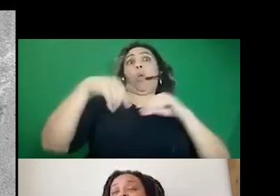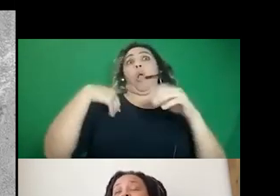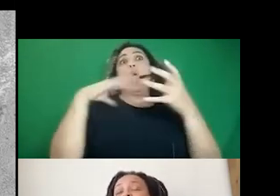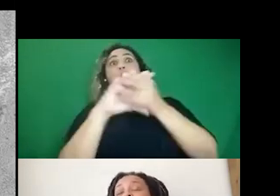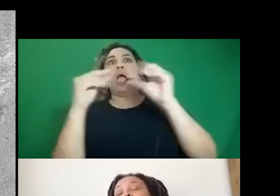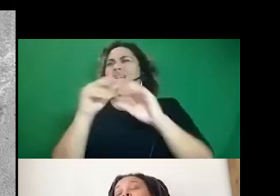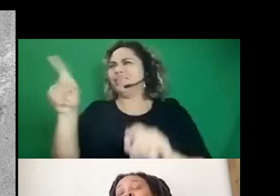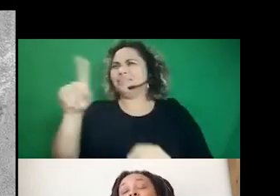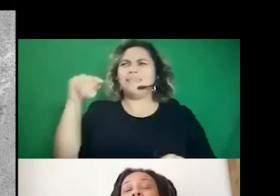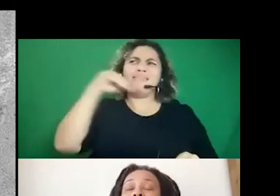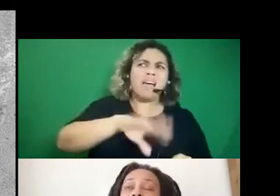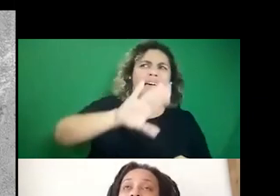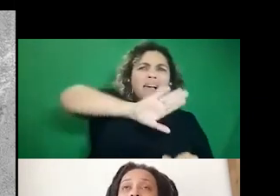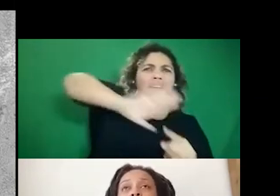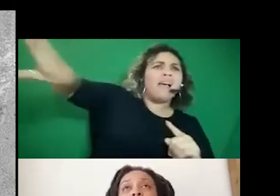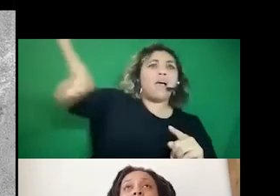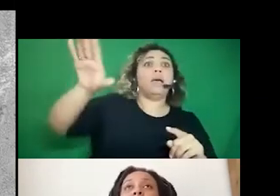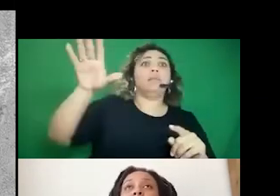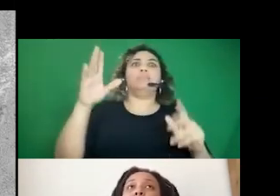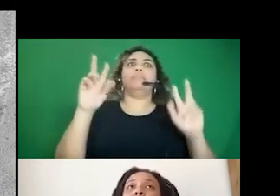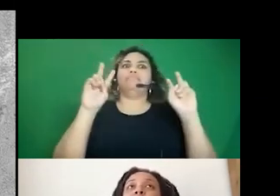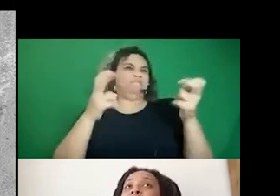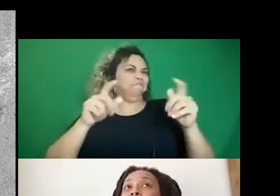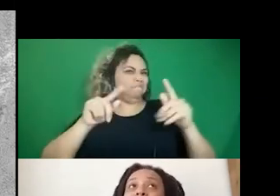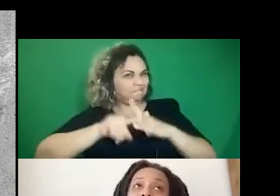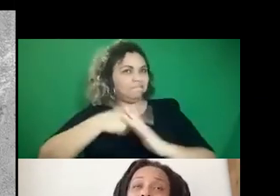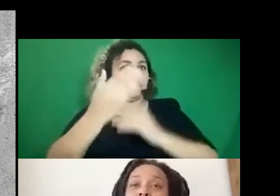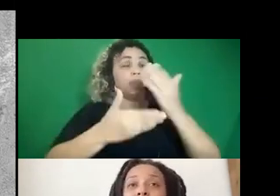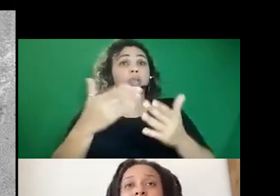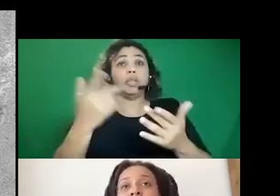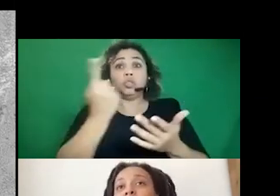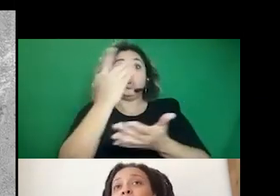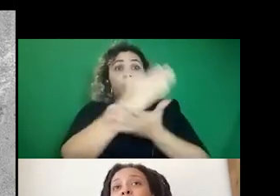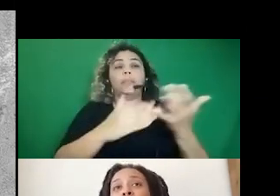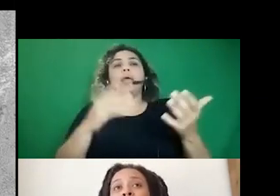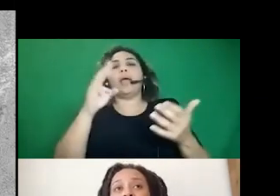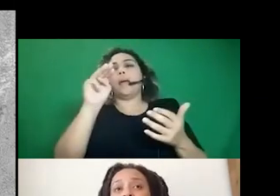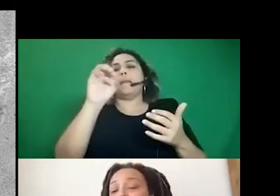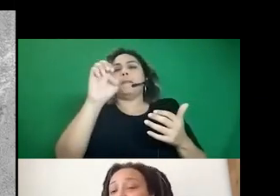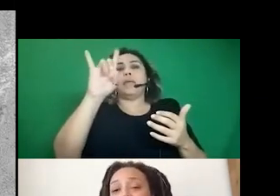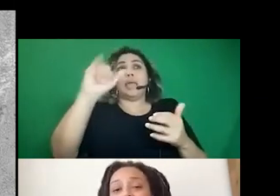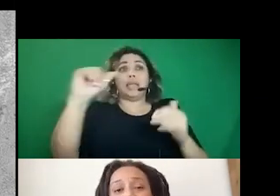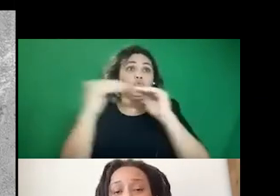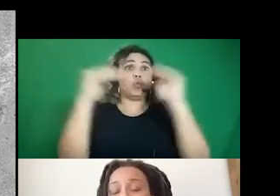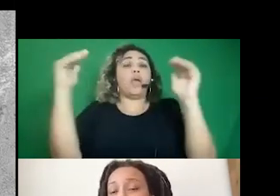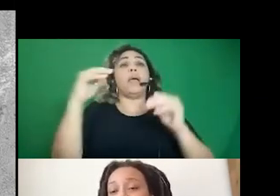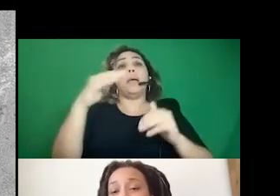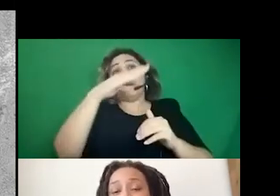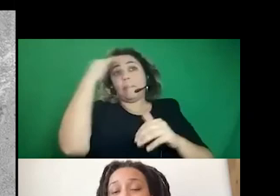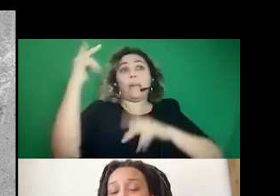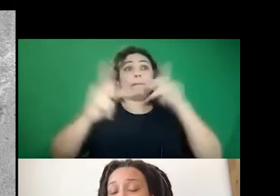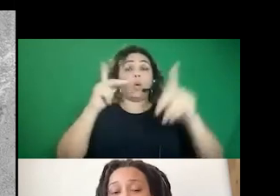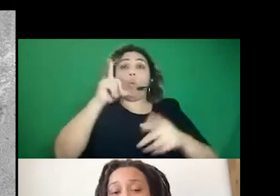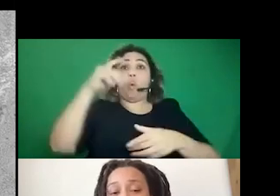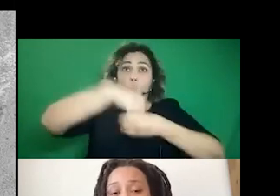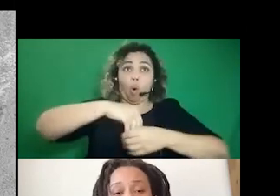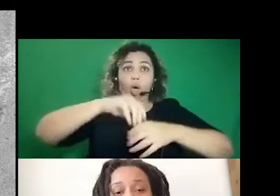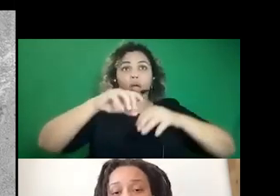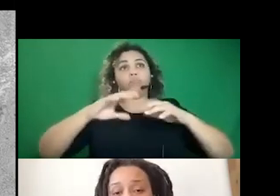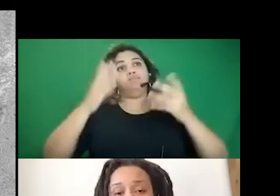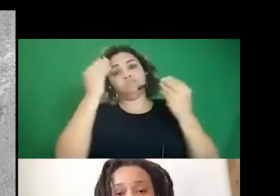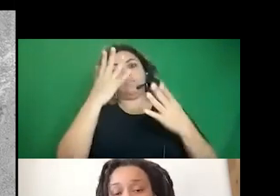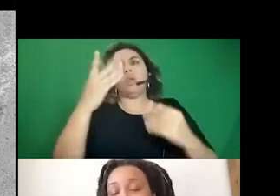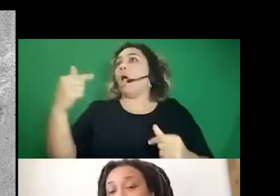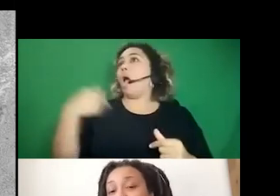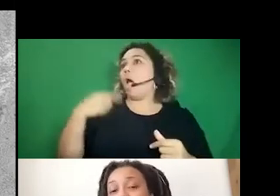para exponer a estos impostores y algo que decimos en mi de ellos es la gente negra que